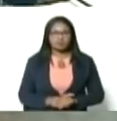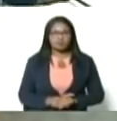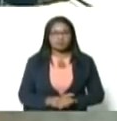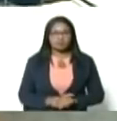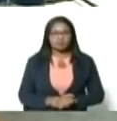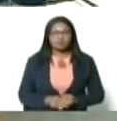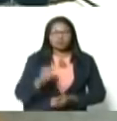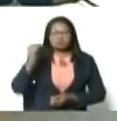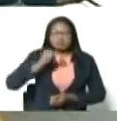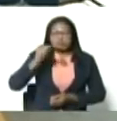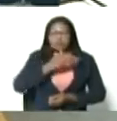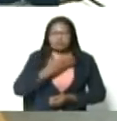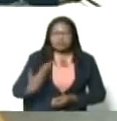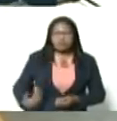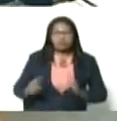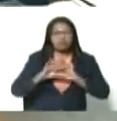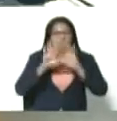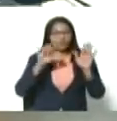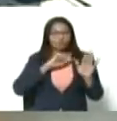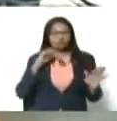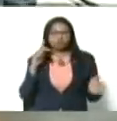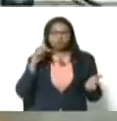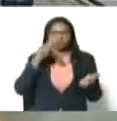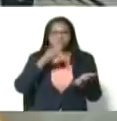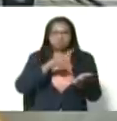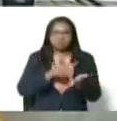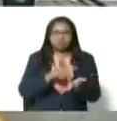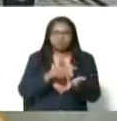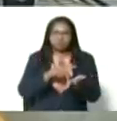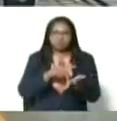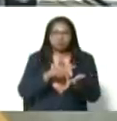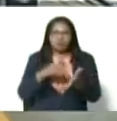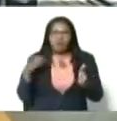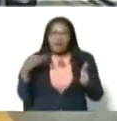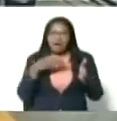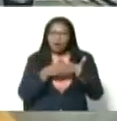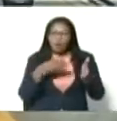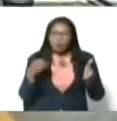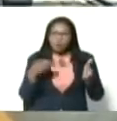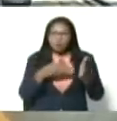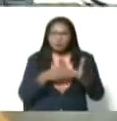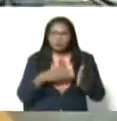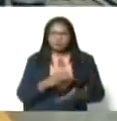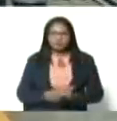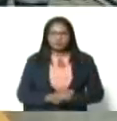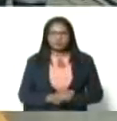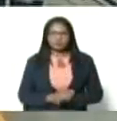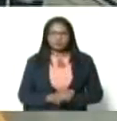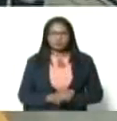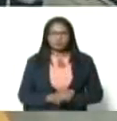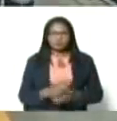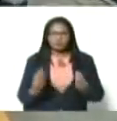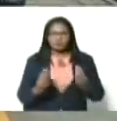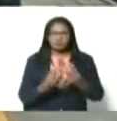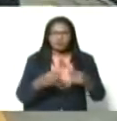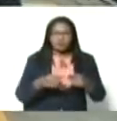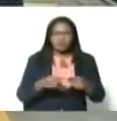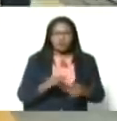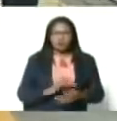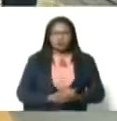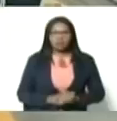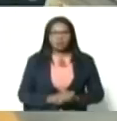Sí, presidente, efectivamente estamos aquí en las Juntas, presidente. Por mi pateadero, aquí en Caricuao,